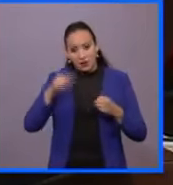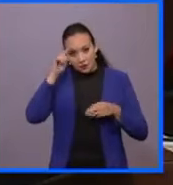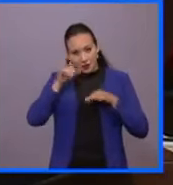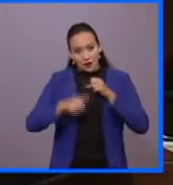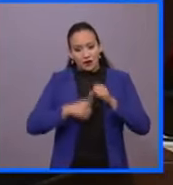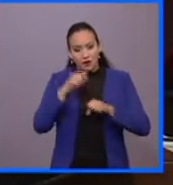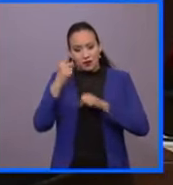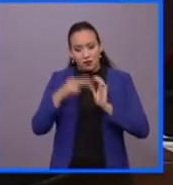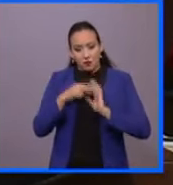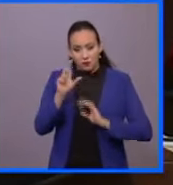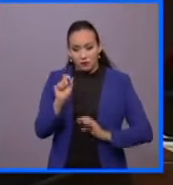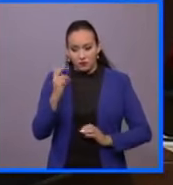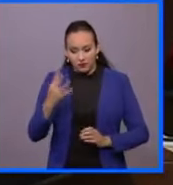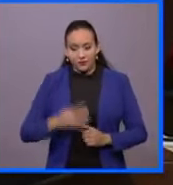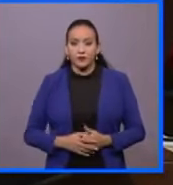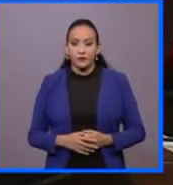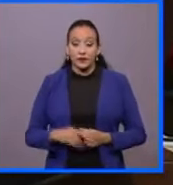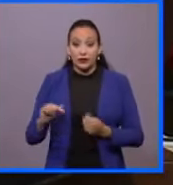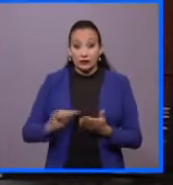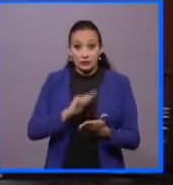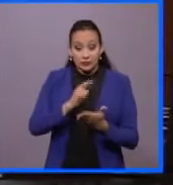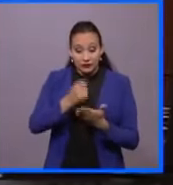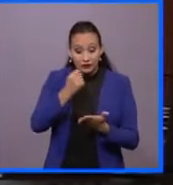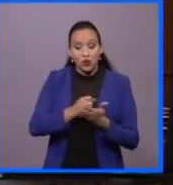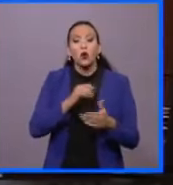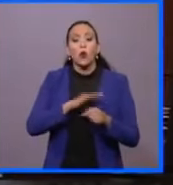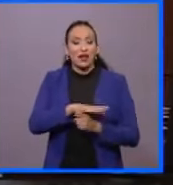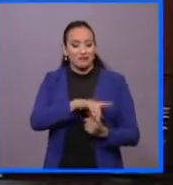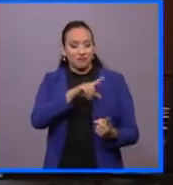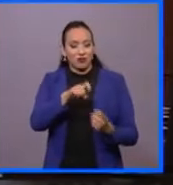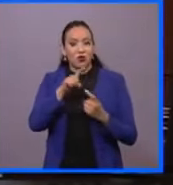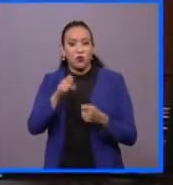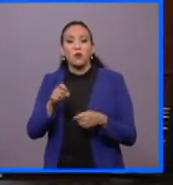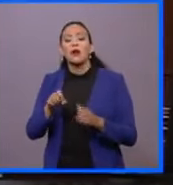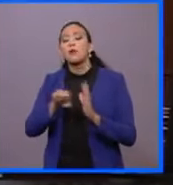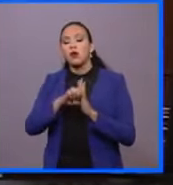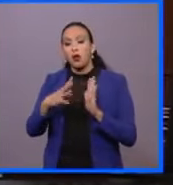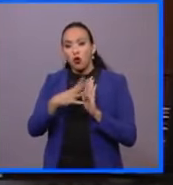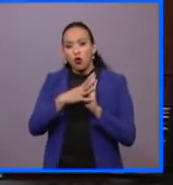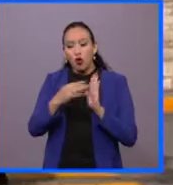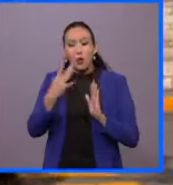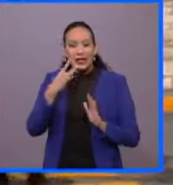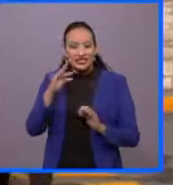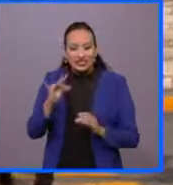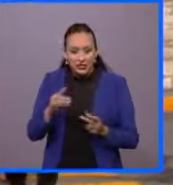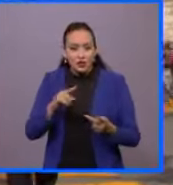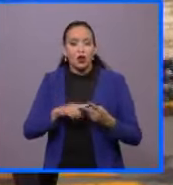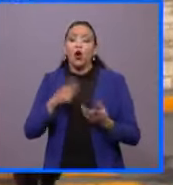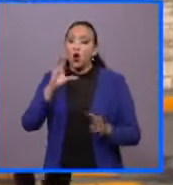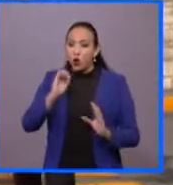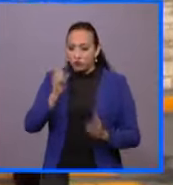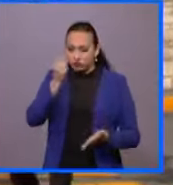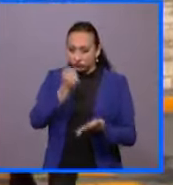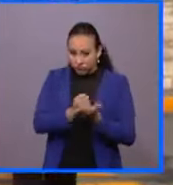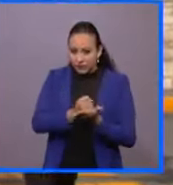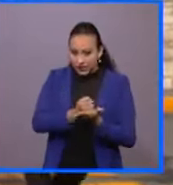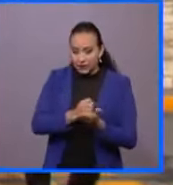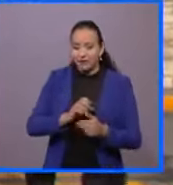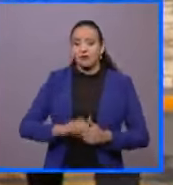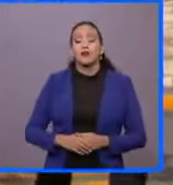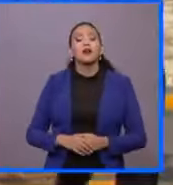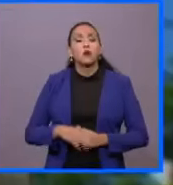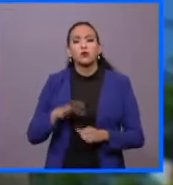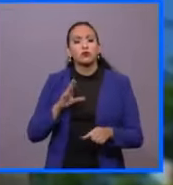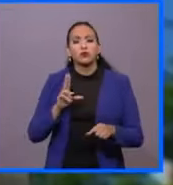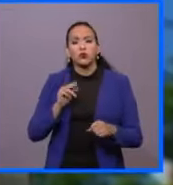fiscal 2024. Las normas establecían cobros por la expedición de copias simples y certificadas no relacionadas con el derecho